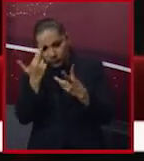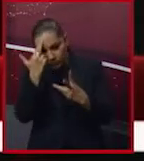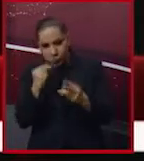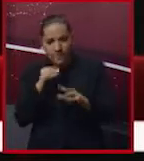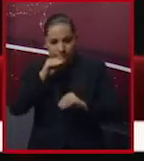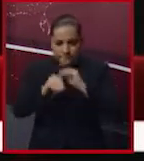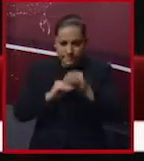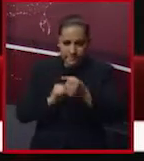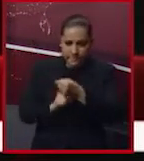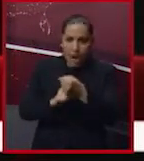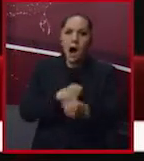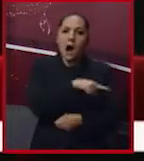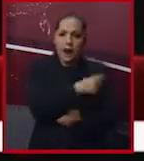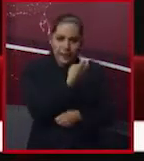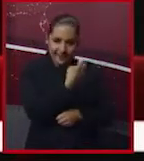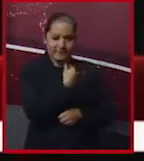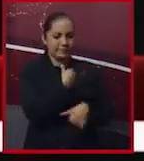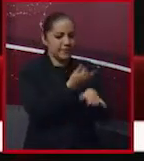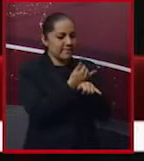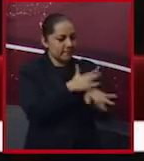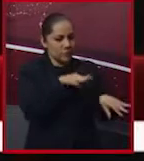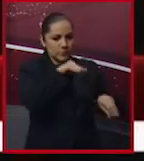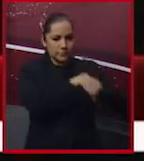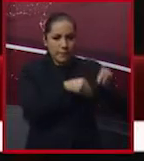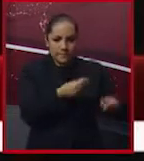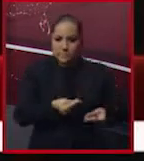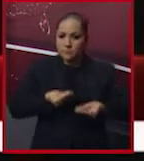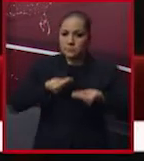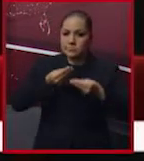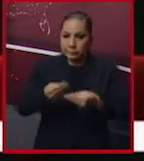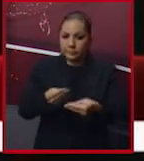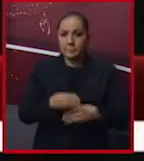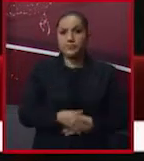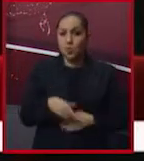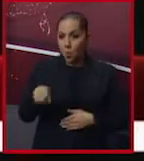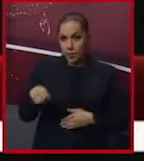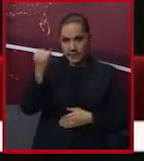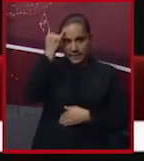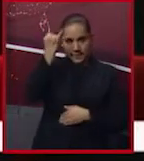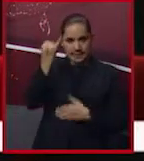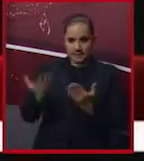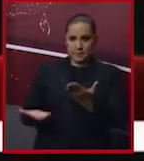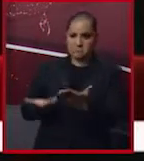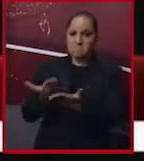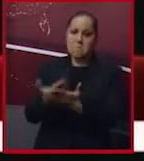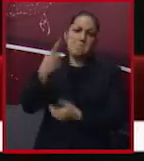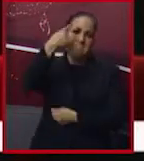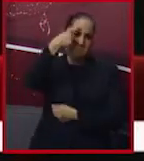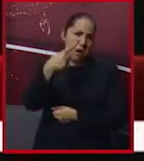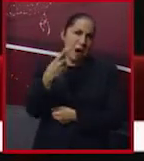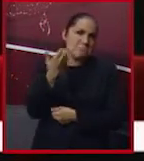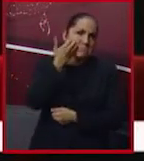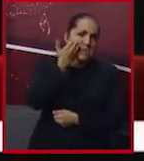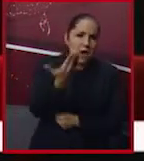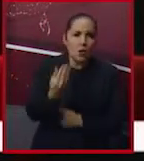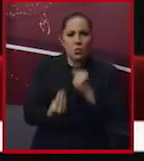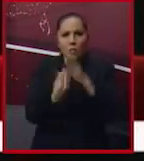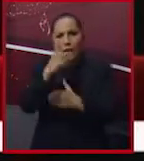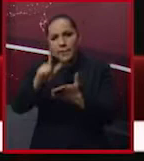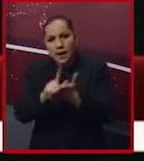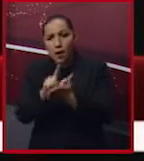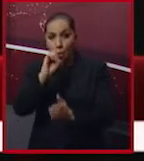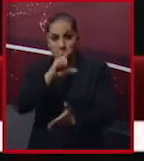necesaria la iniciativa que va a presentar para crear un nuevo ordenamiento o para modificar los ya